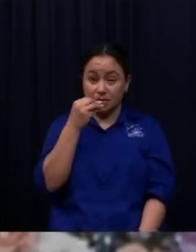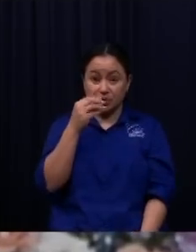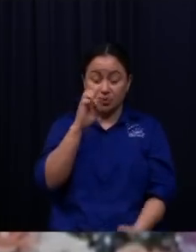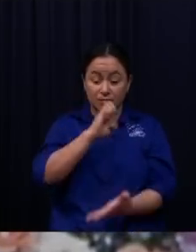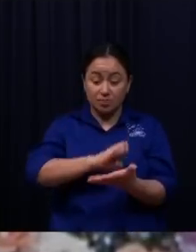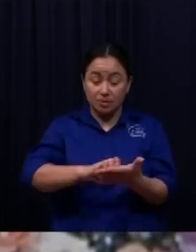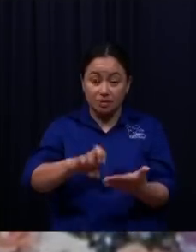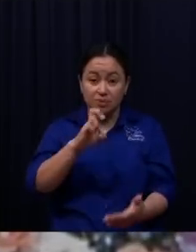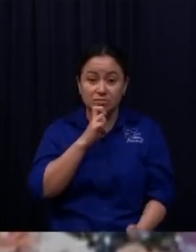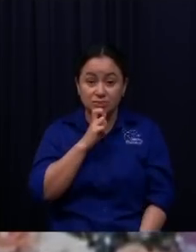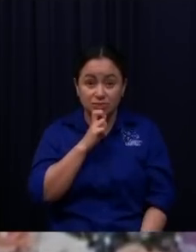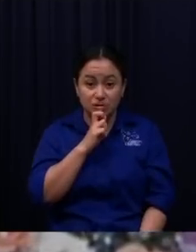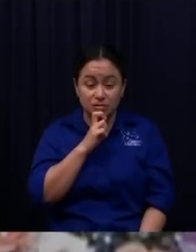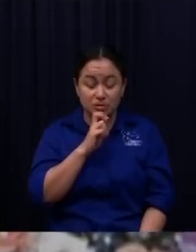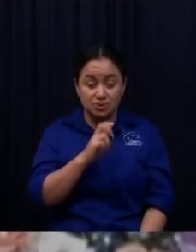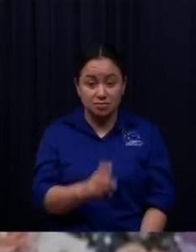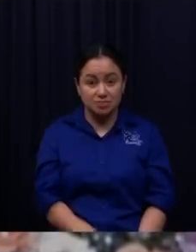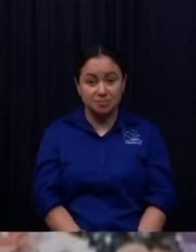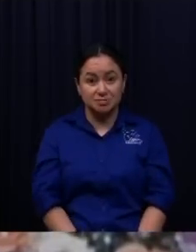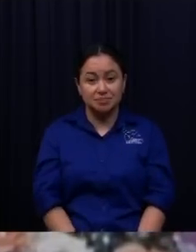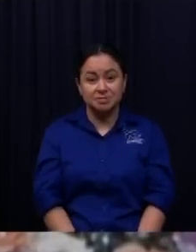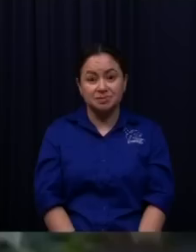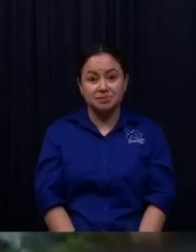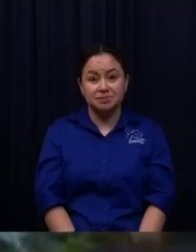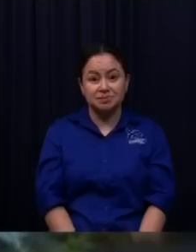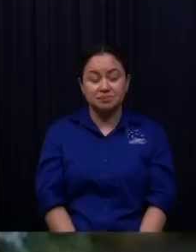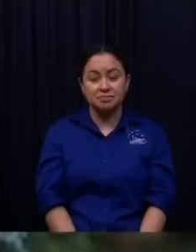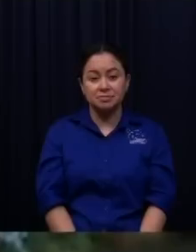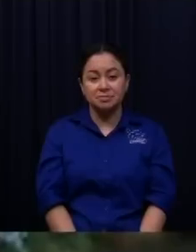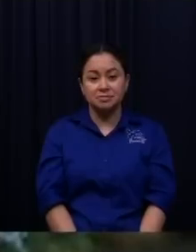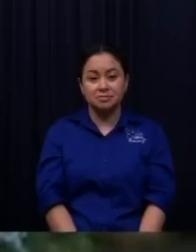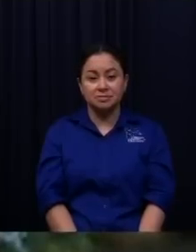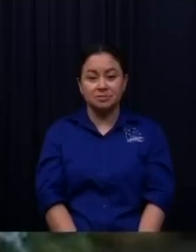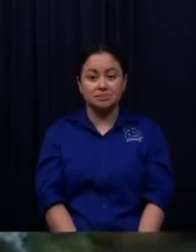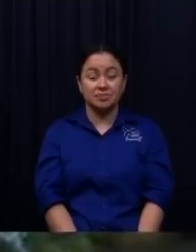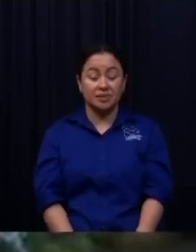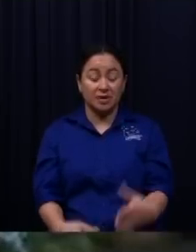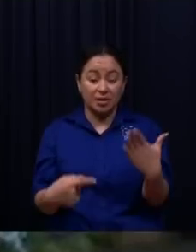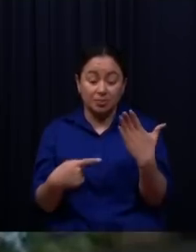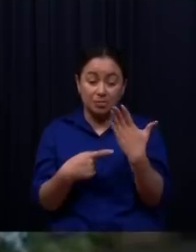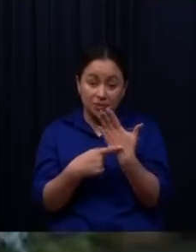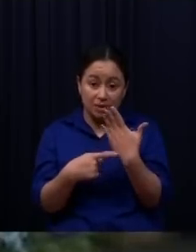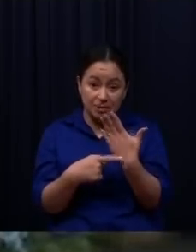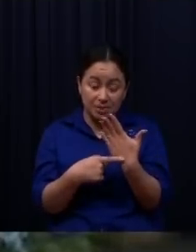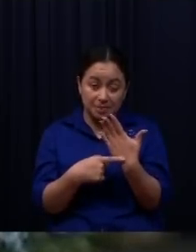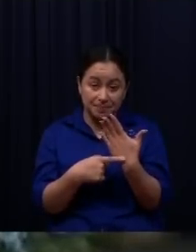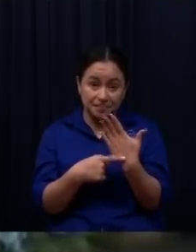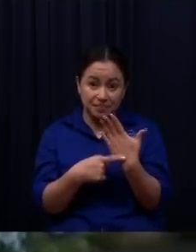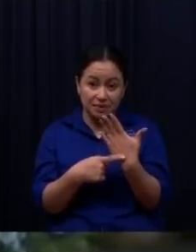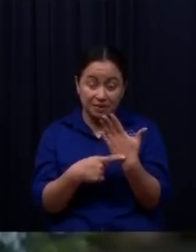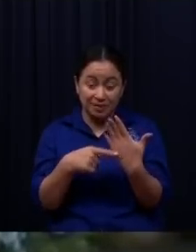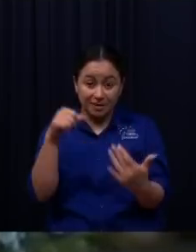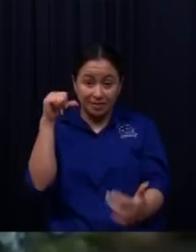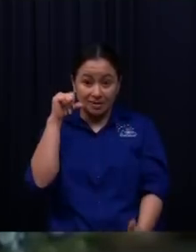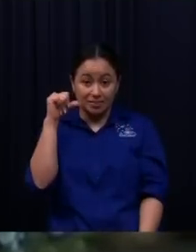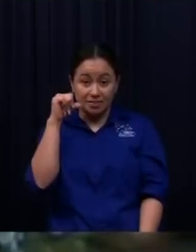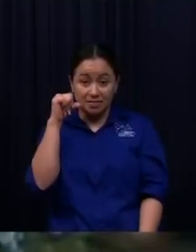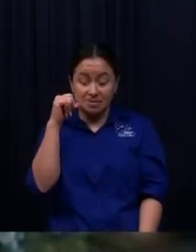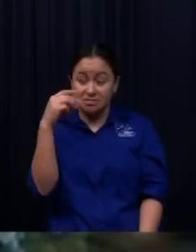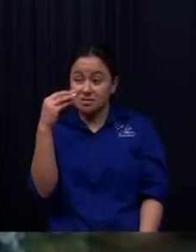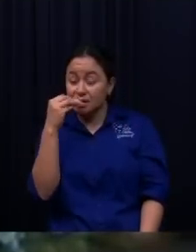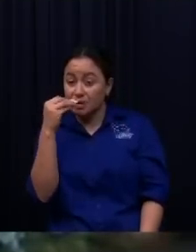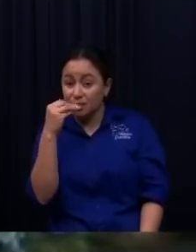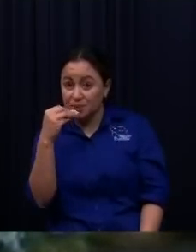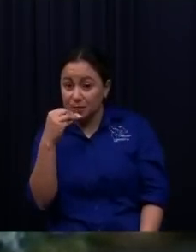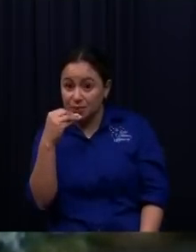mal. El problema es que Adán se lo comió antes de comer del árbol de la vida y se